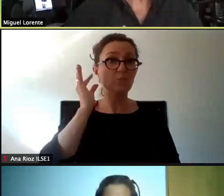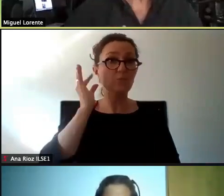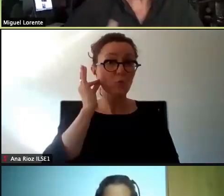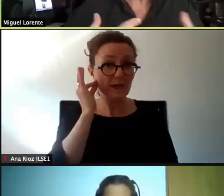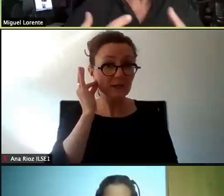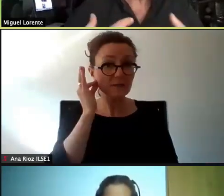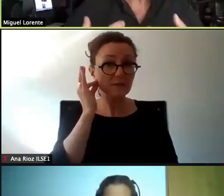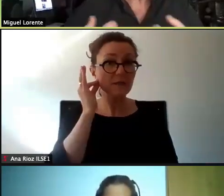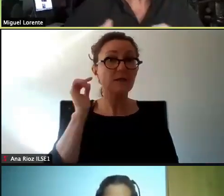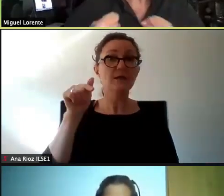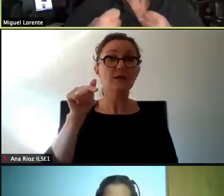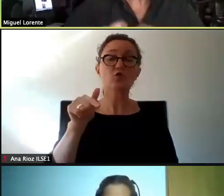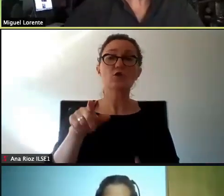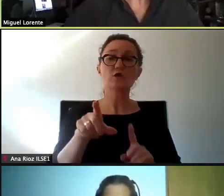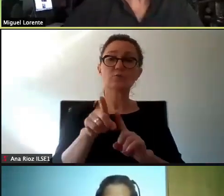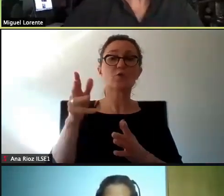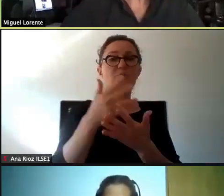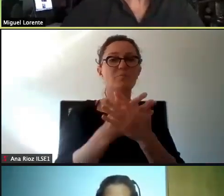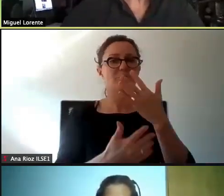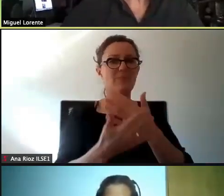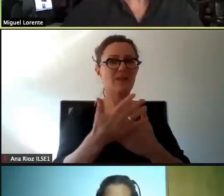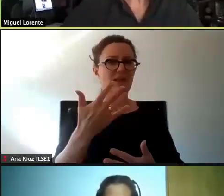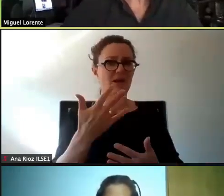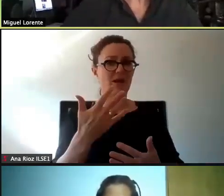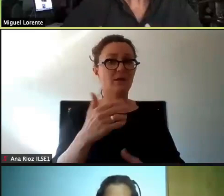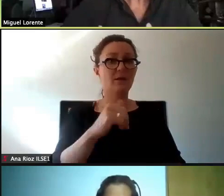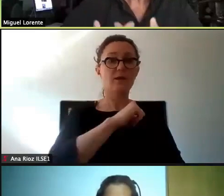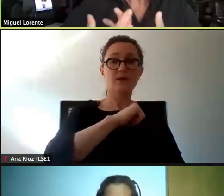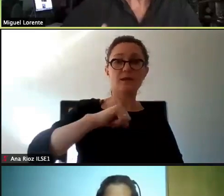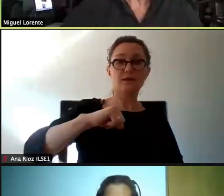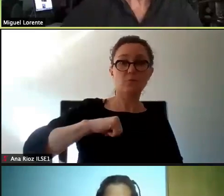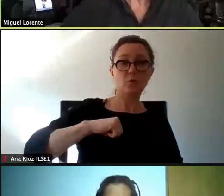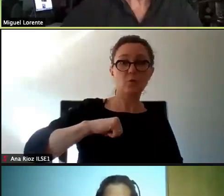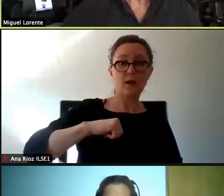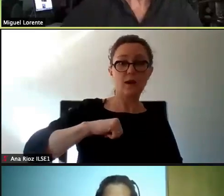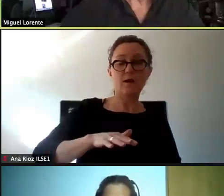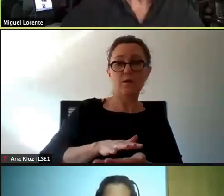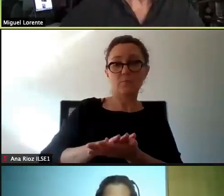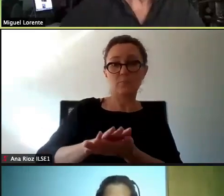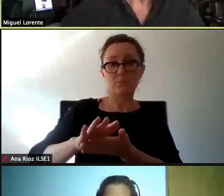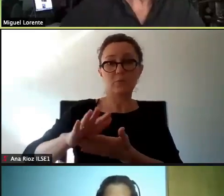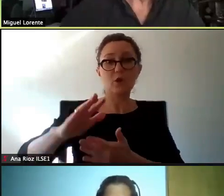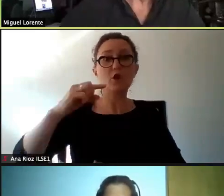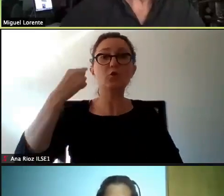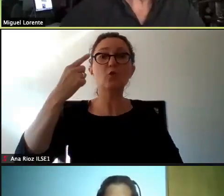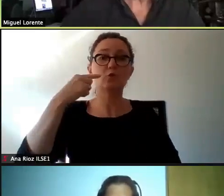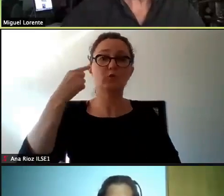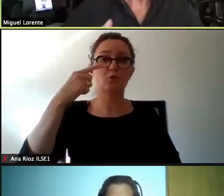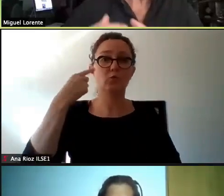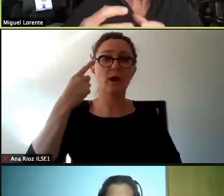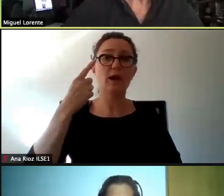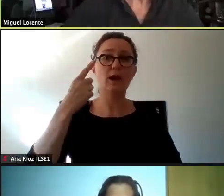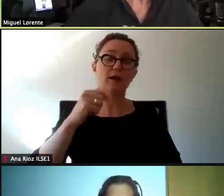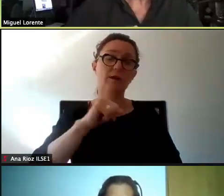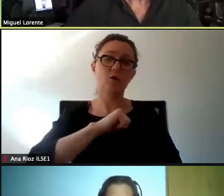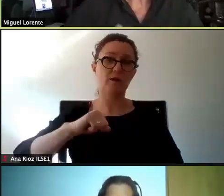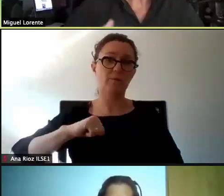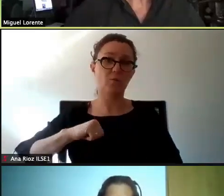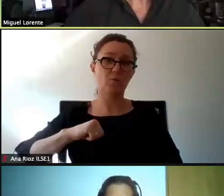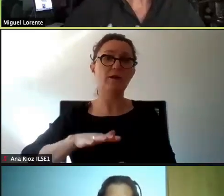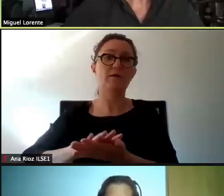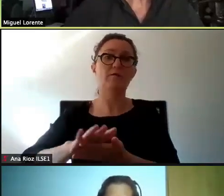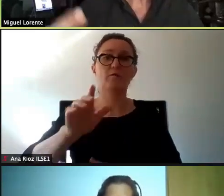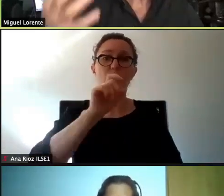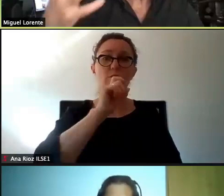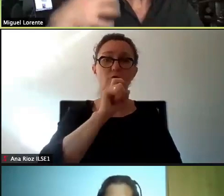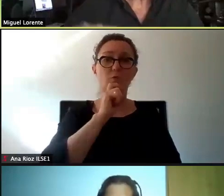esa mezcla de lo individual, de cómo impacta la construcción cultural en lo individual, ¿no? En la situación de